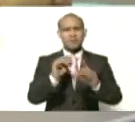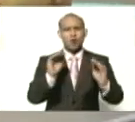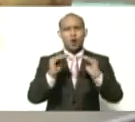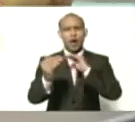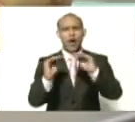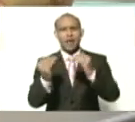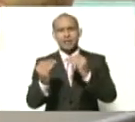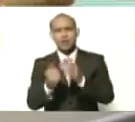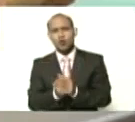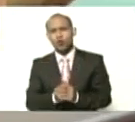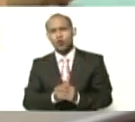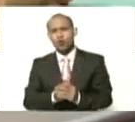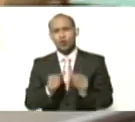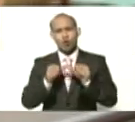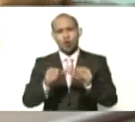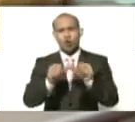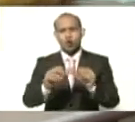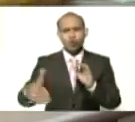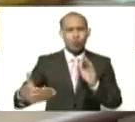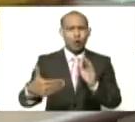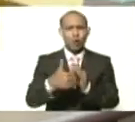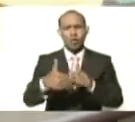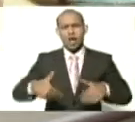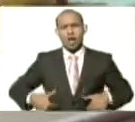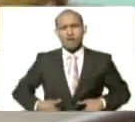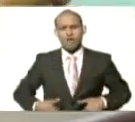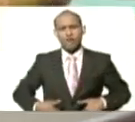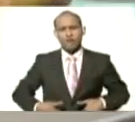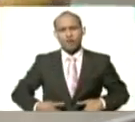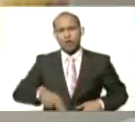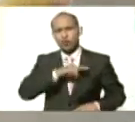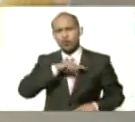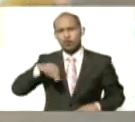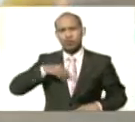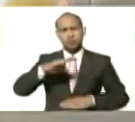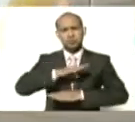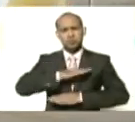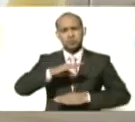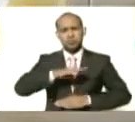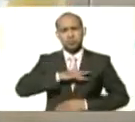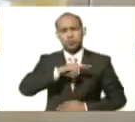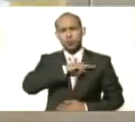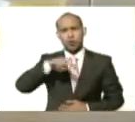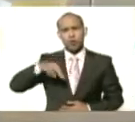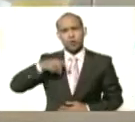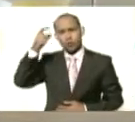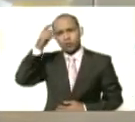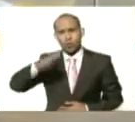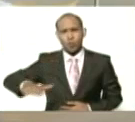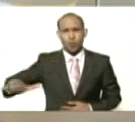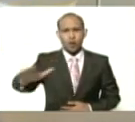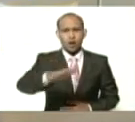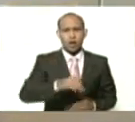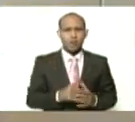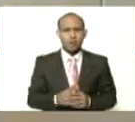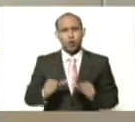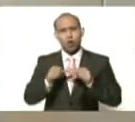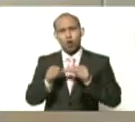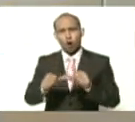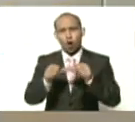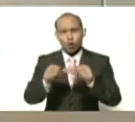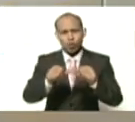a difamar nuestro esfuerzo común para elevar el bienestar de nuestros pueblos.